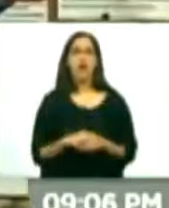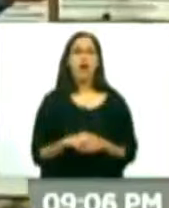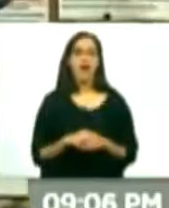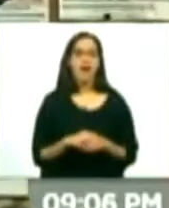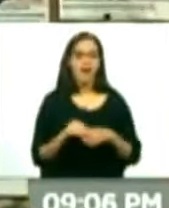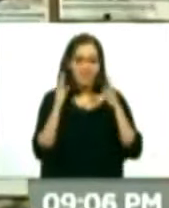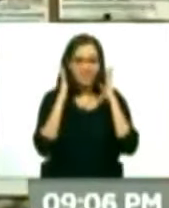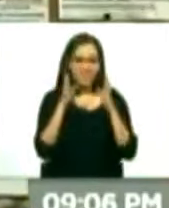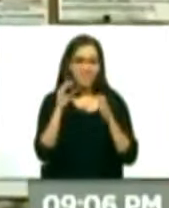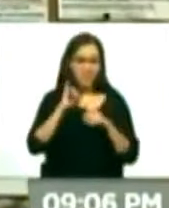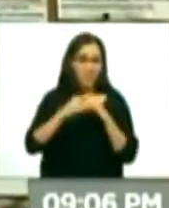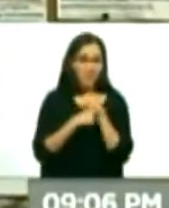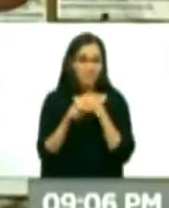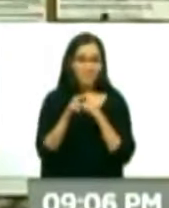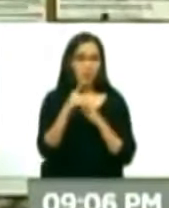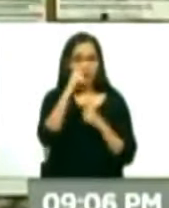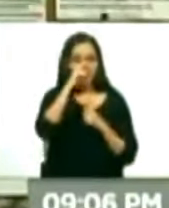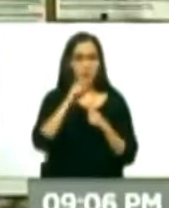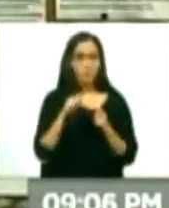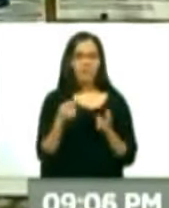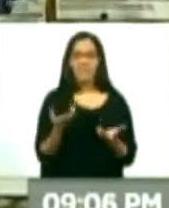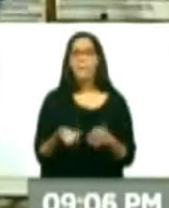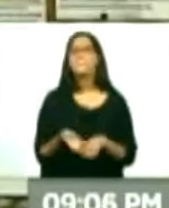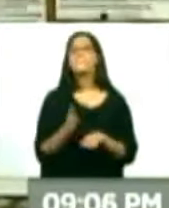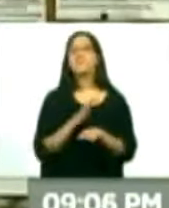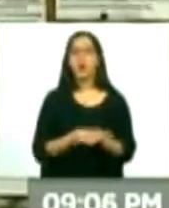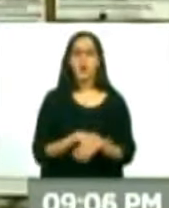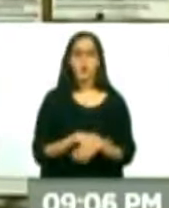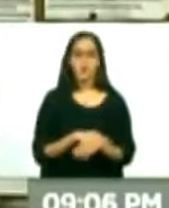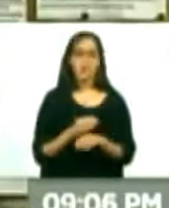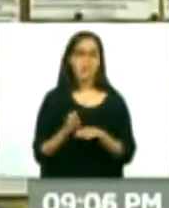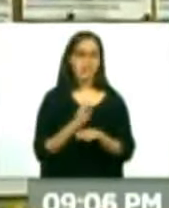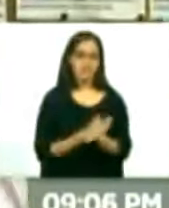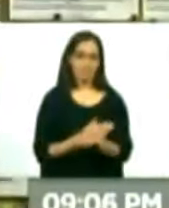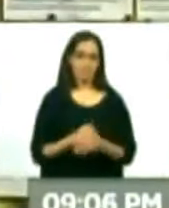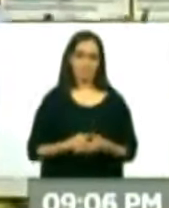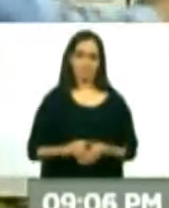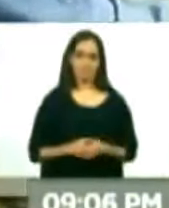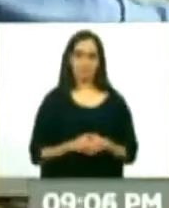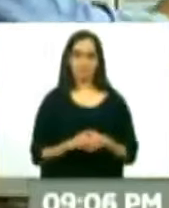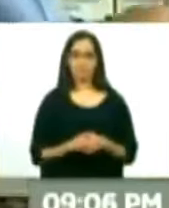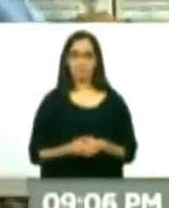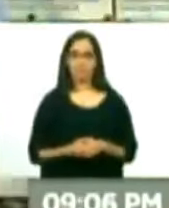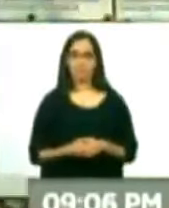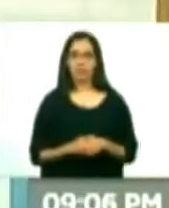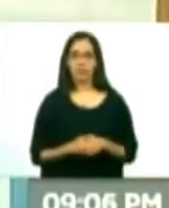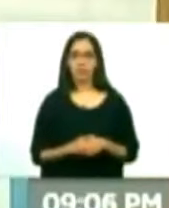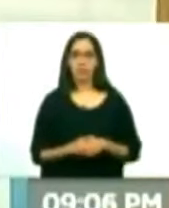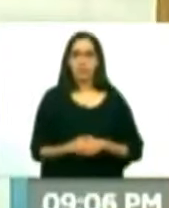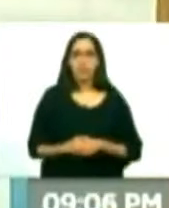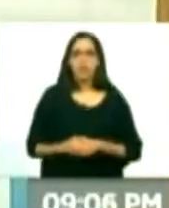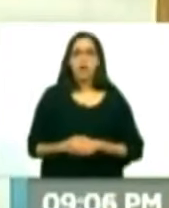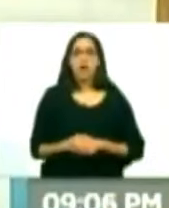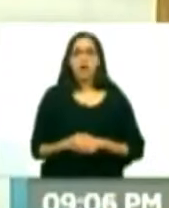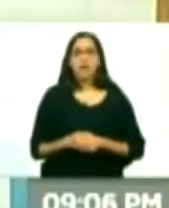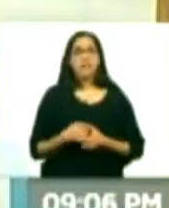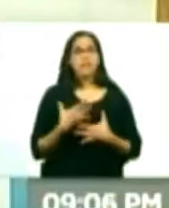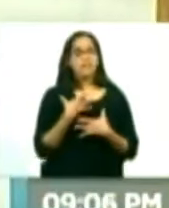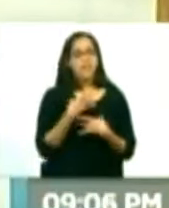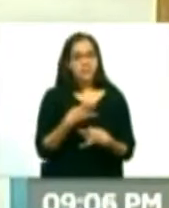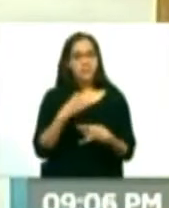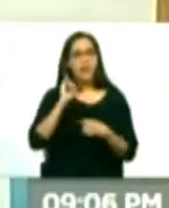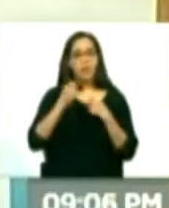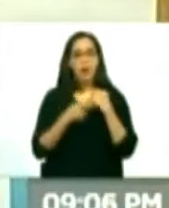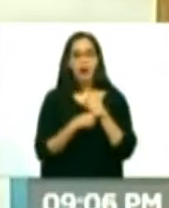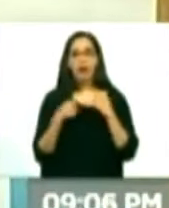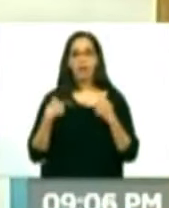Limaña. Un año después estás peor que en aquella época. Jovel Álvarez, deseo que Juanito Limaña